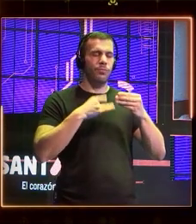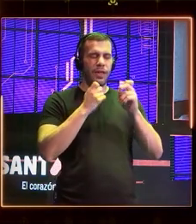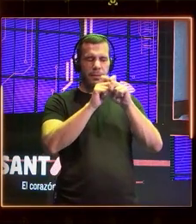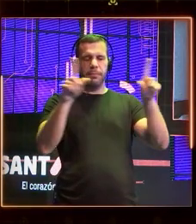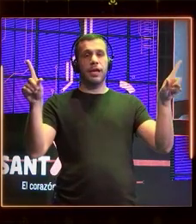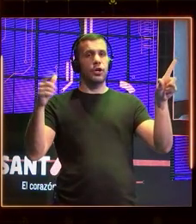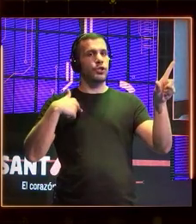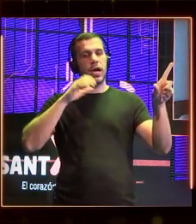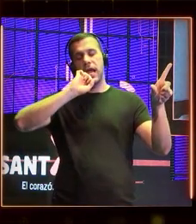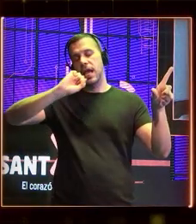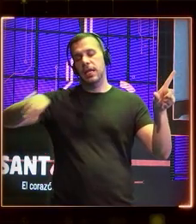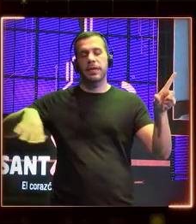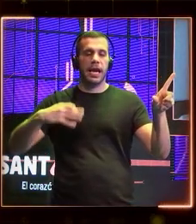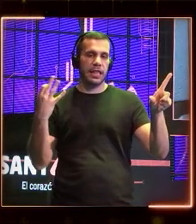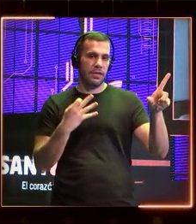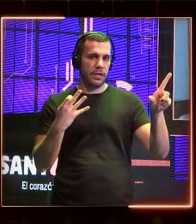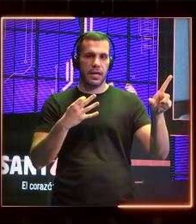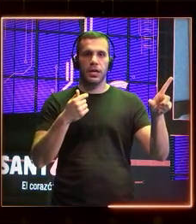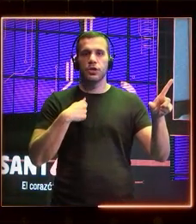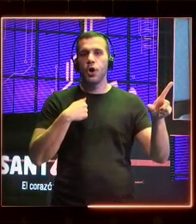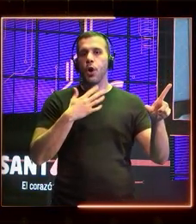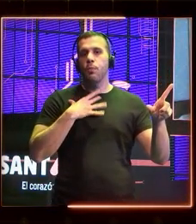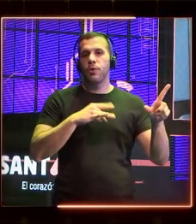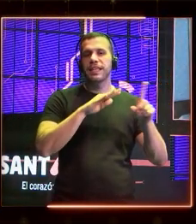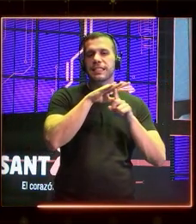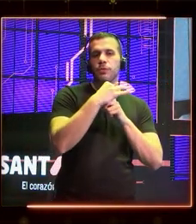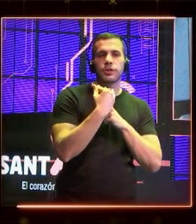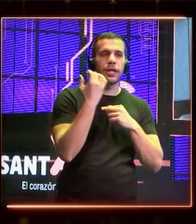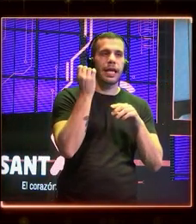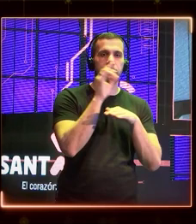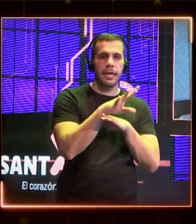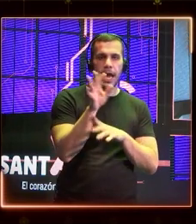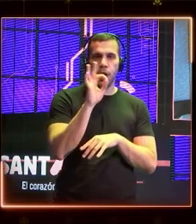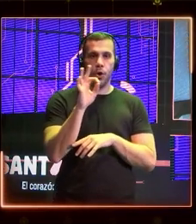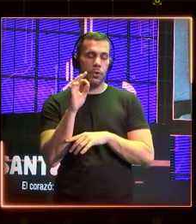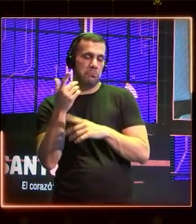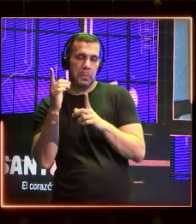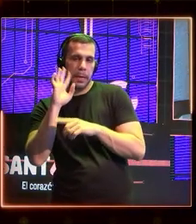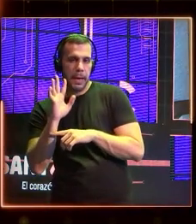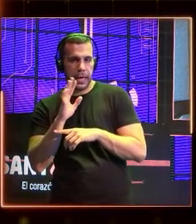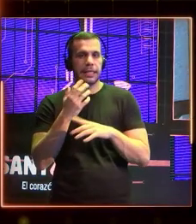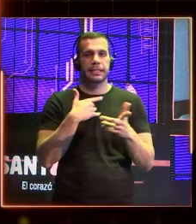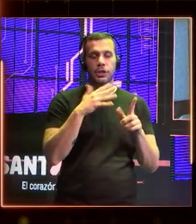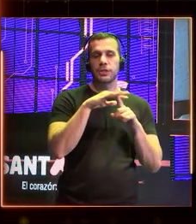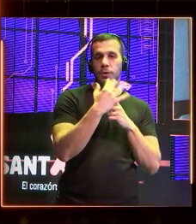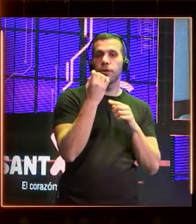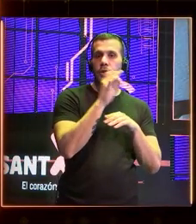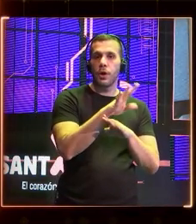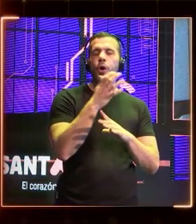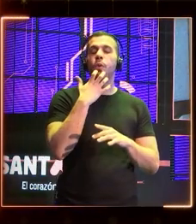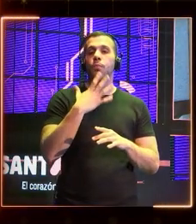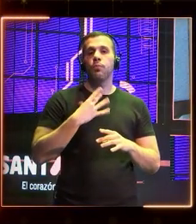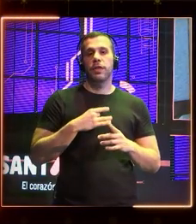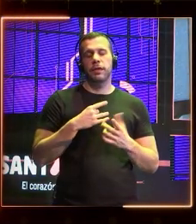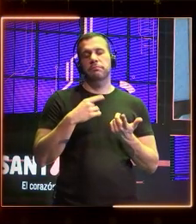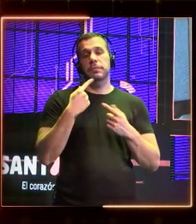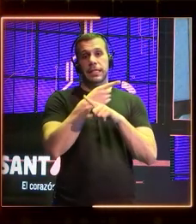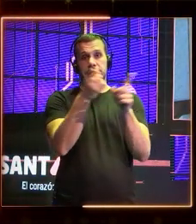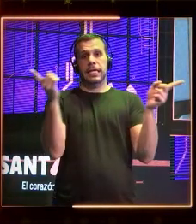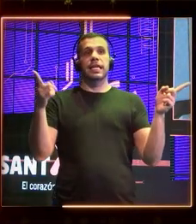podemos enviar momentos no imágenes un amigo me envió un vídeo espacial en un concierto de viva Suecia que a mí me